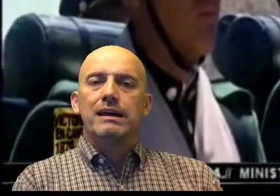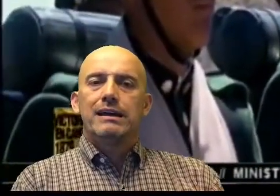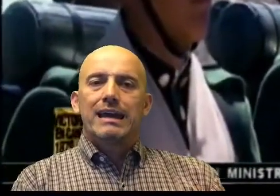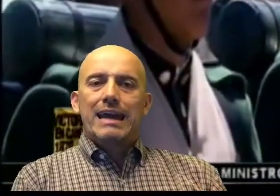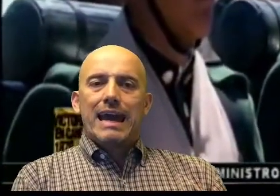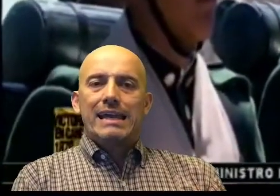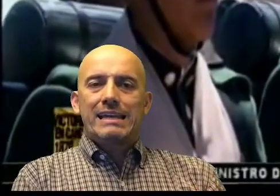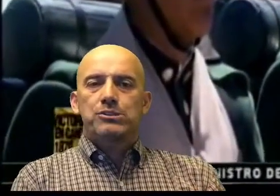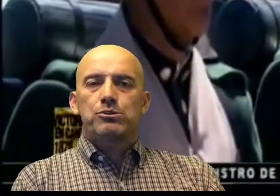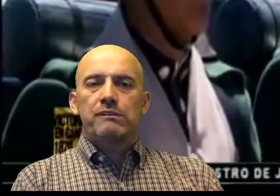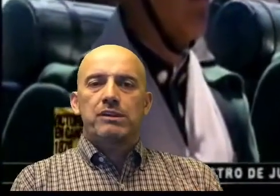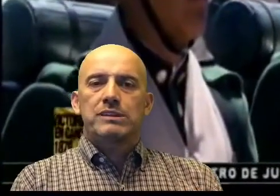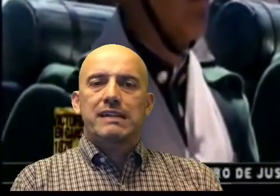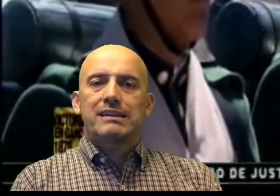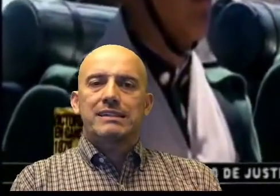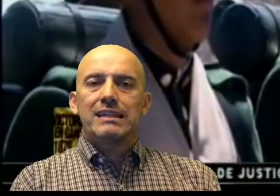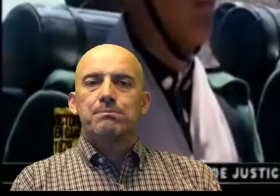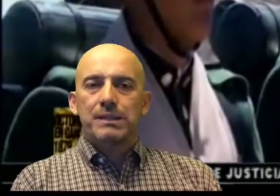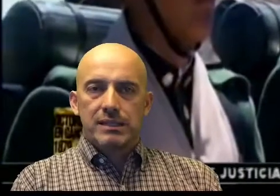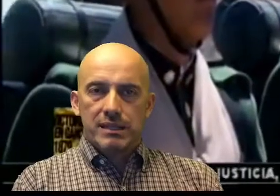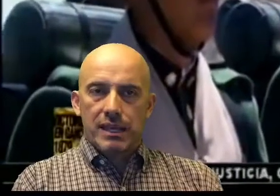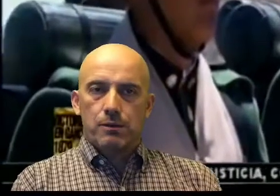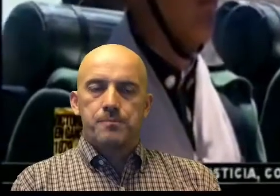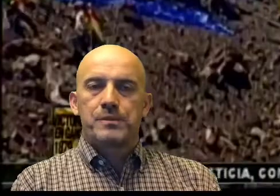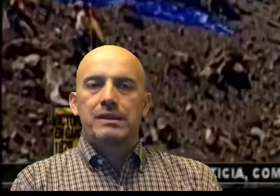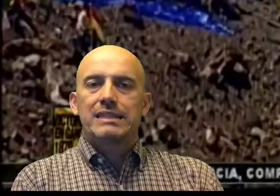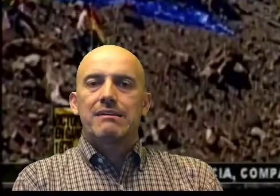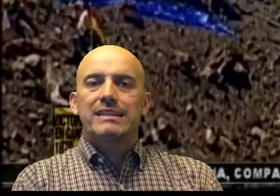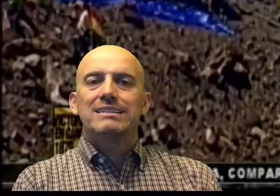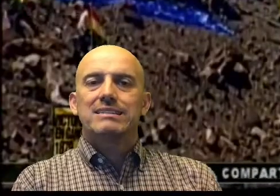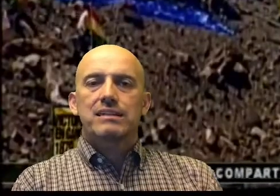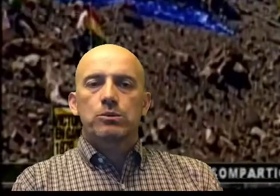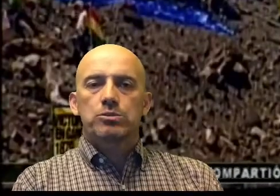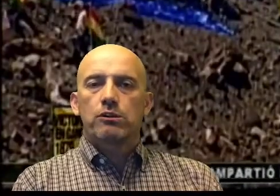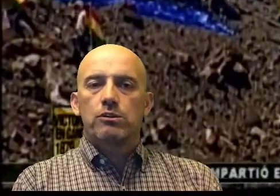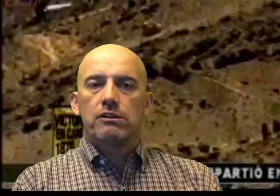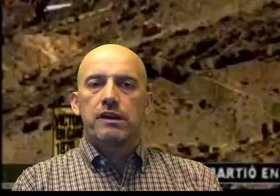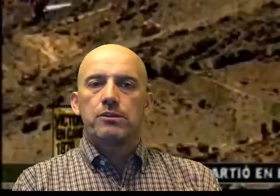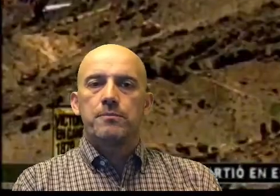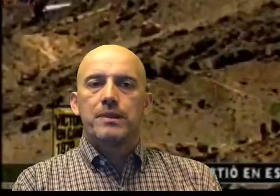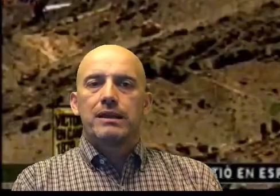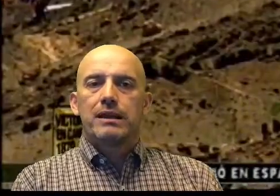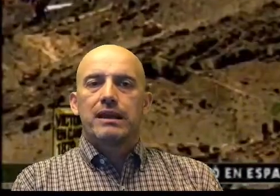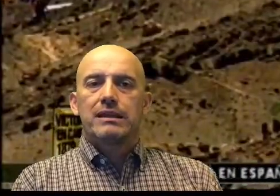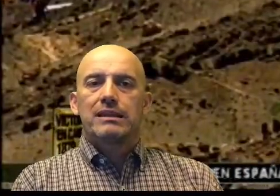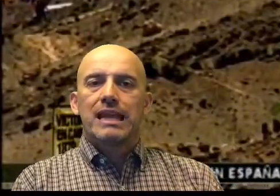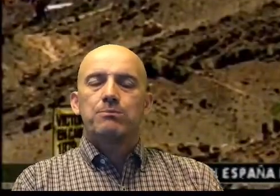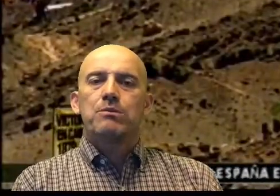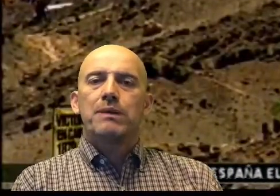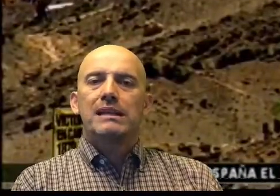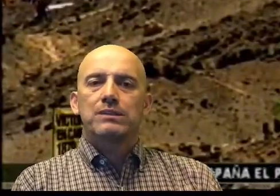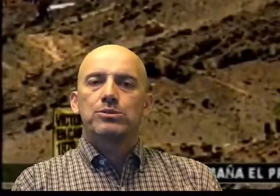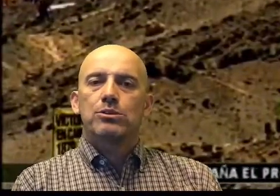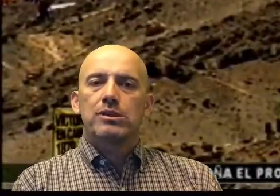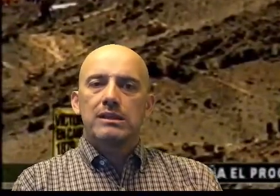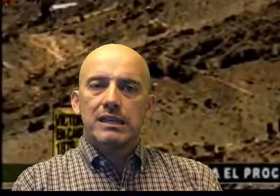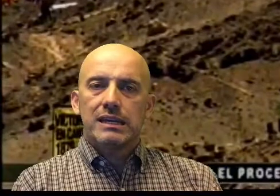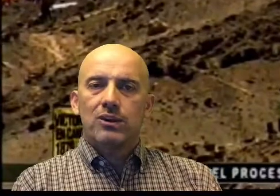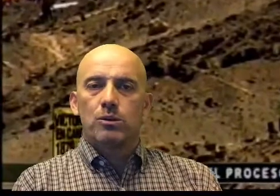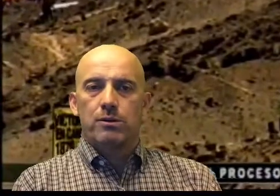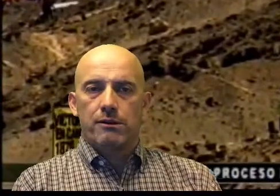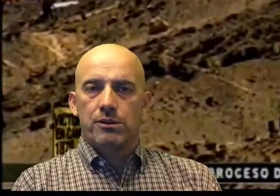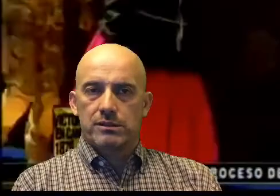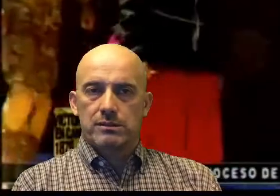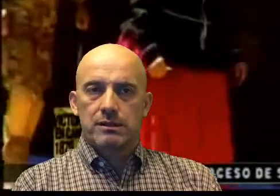publica el ejército boliviano estaba tan desprestigiado estaba tan sin recursos que no boliviano que tenían muy mala relación con los